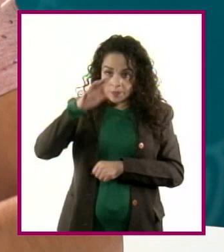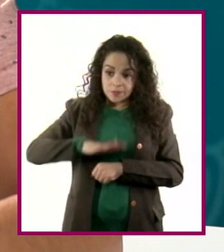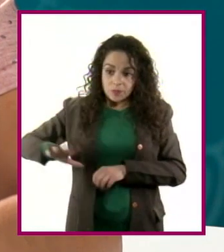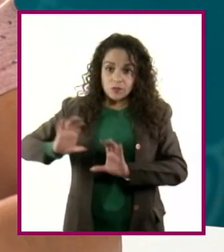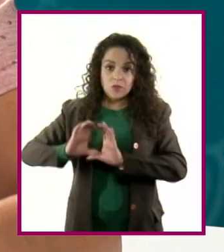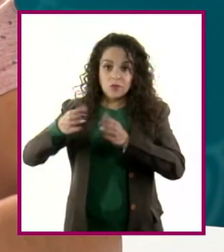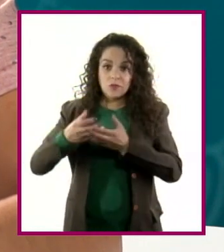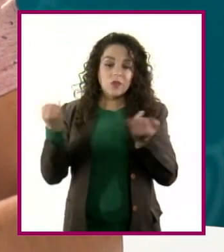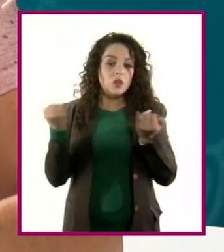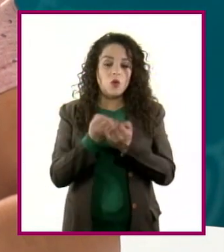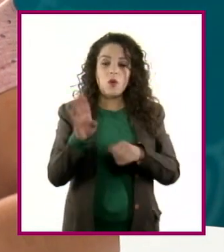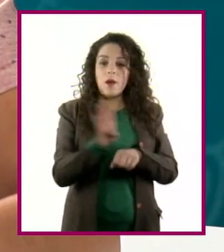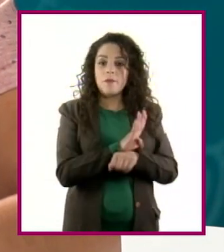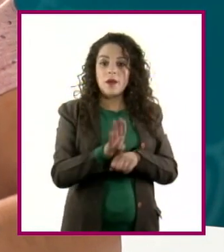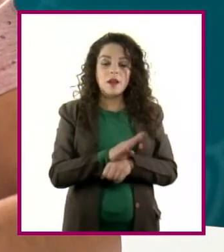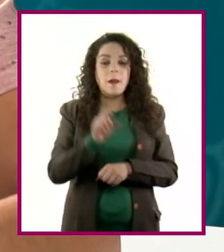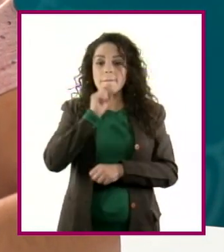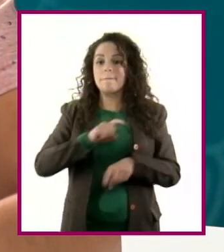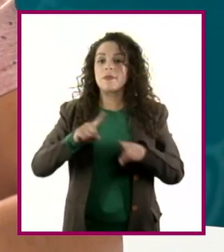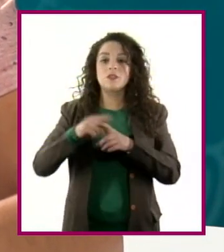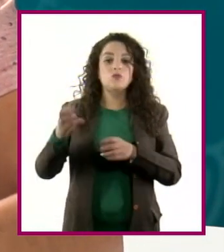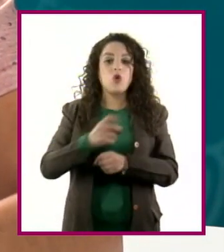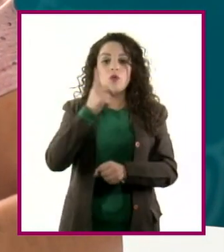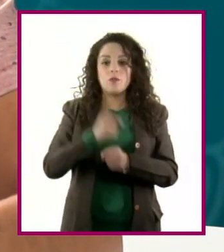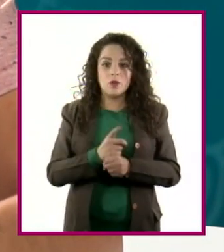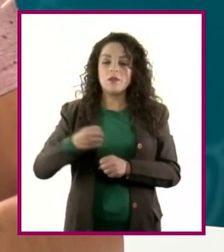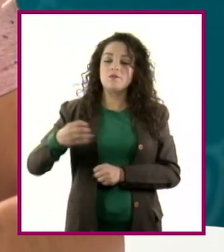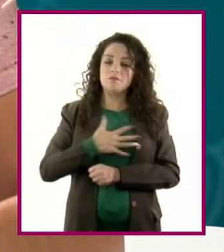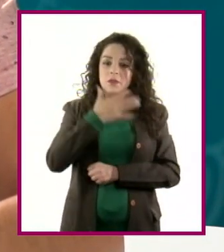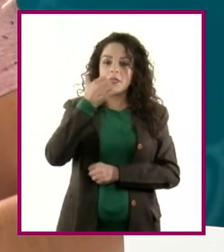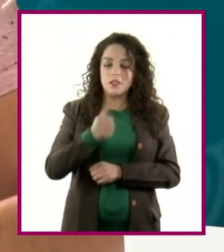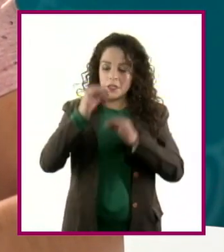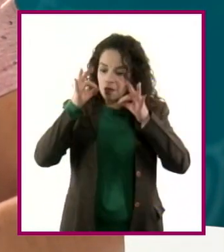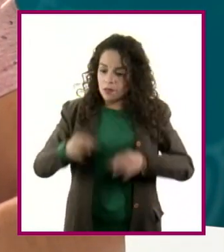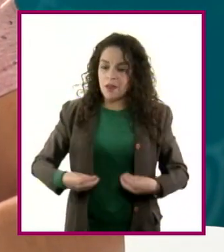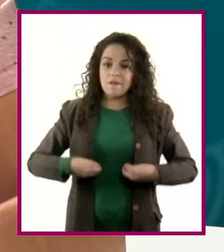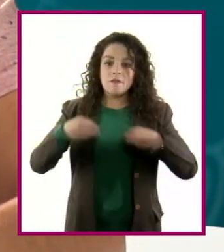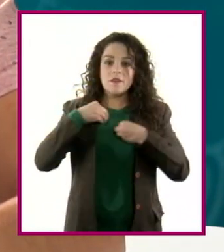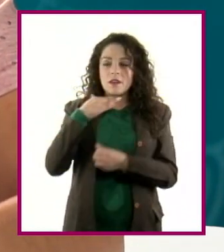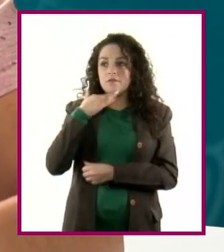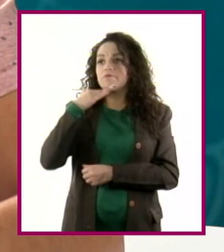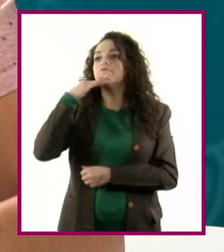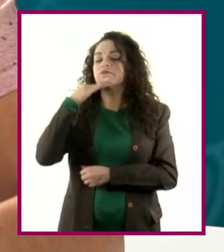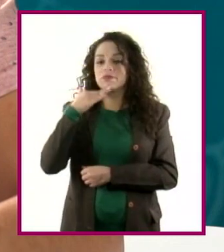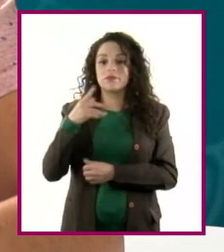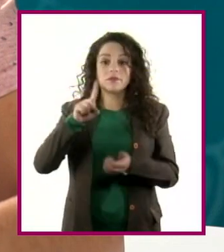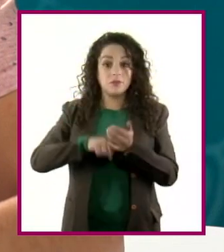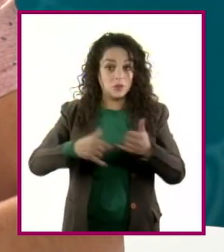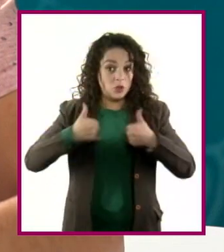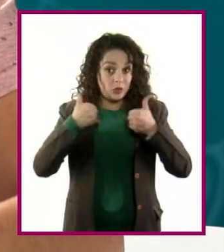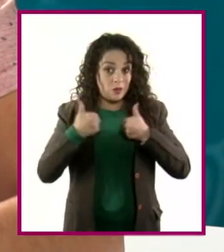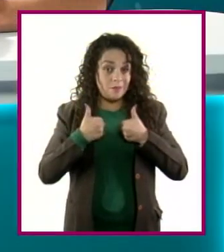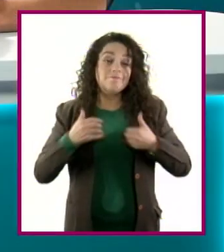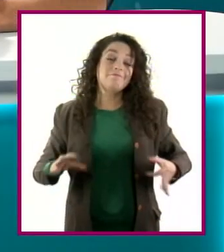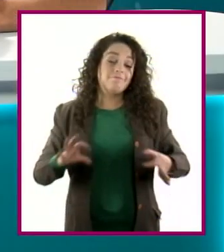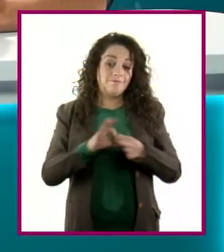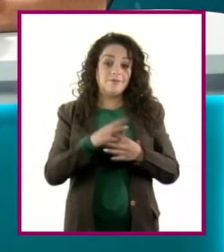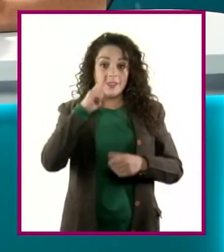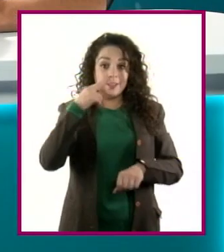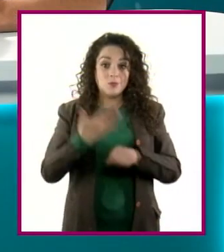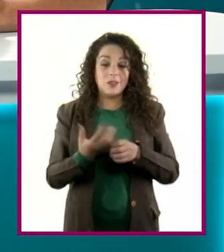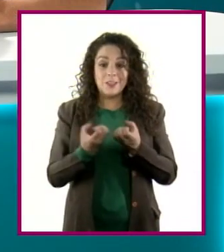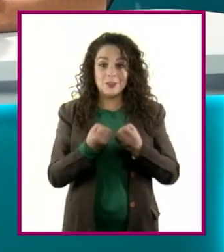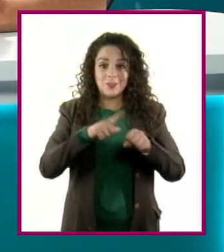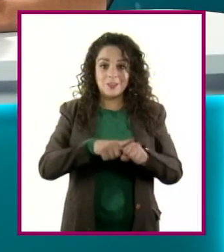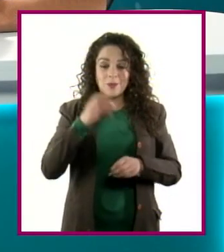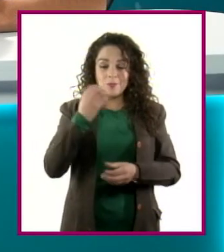de las mismas oportunidades y vivan con bienestar y dignidad. La juventud tiene su lugar en esta responsabilidad social. Muchas gracias